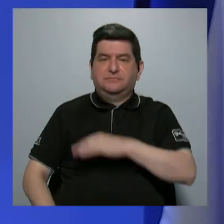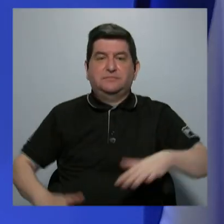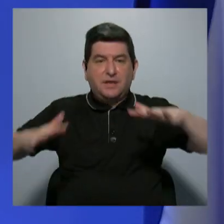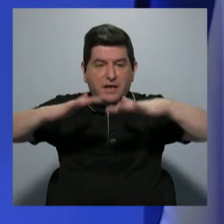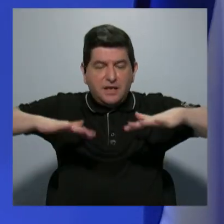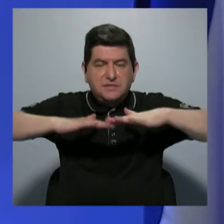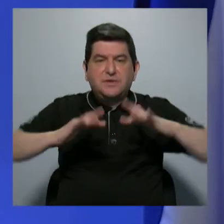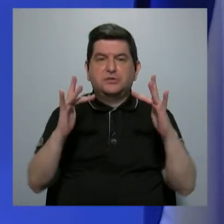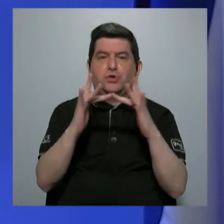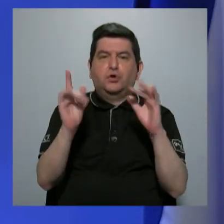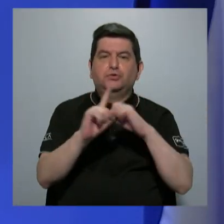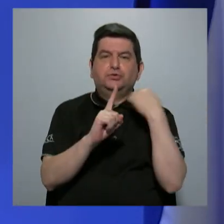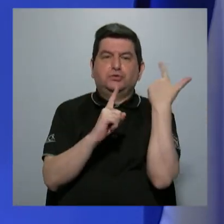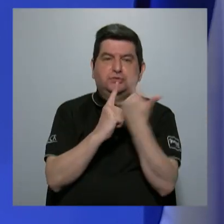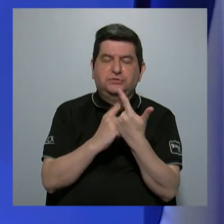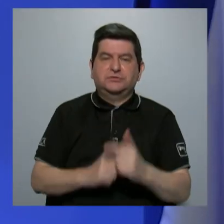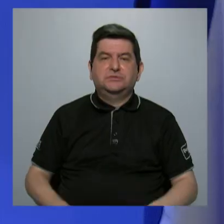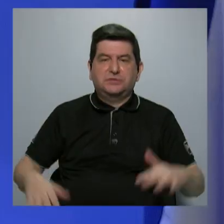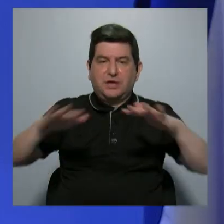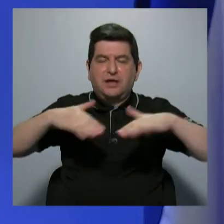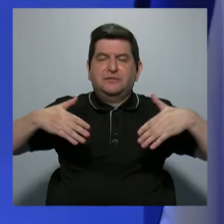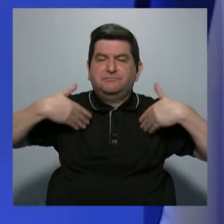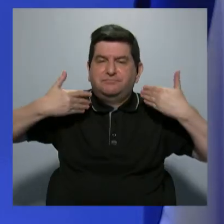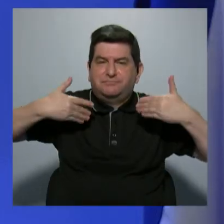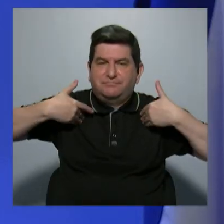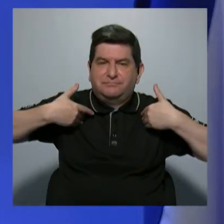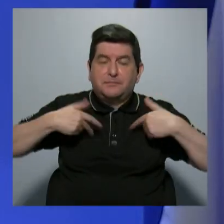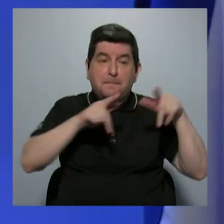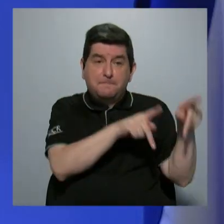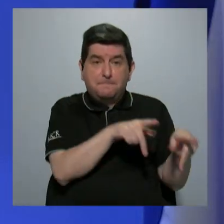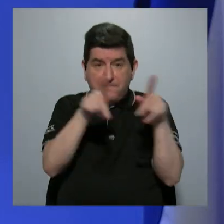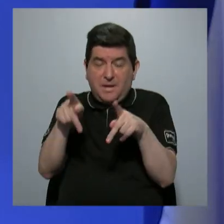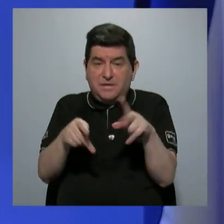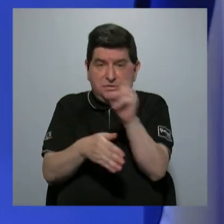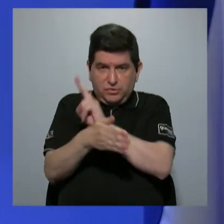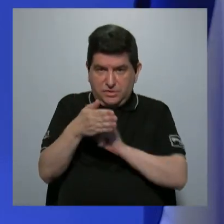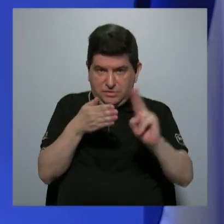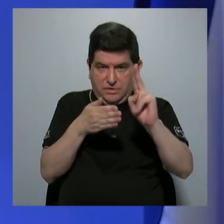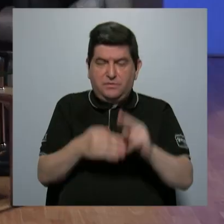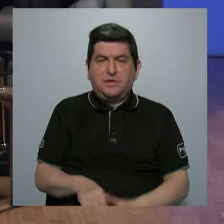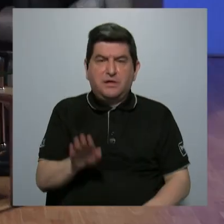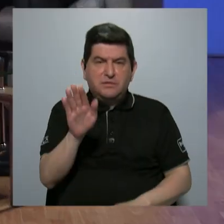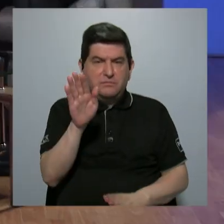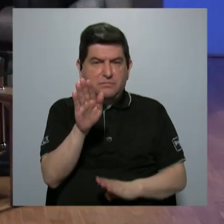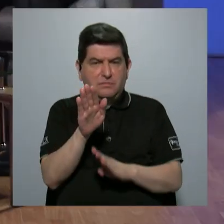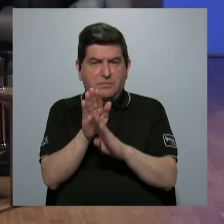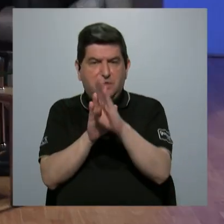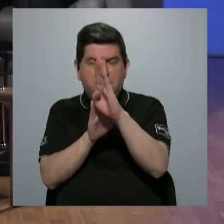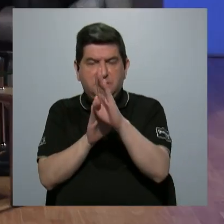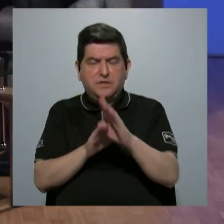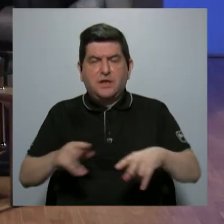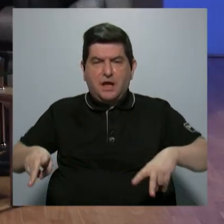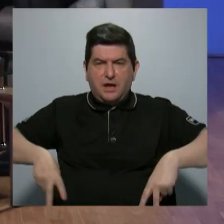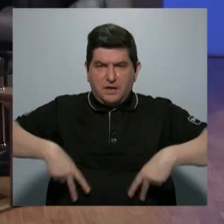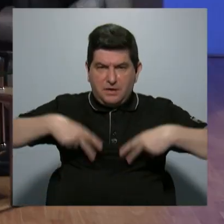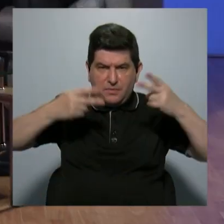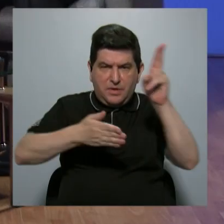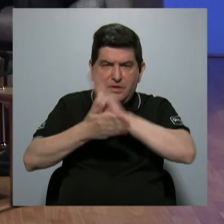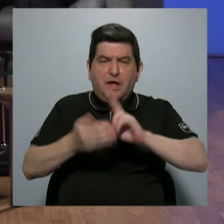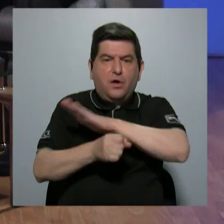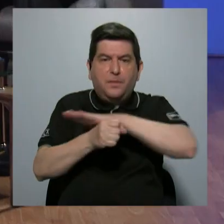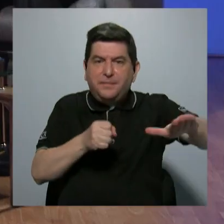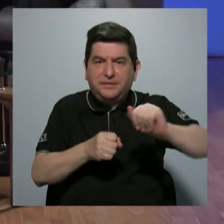de contacto social, espacios de alegría, donde las personas universitarias podamos desarrollar una vida universitaria